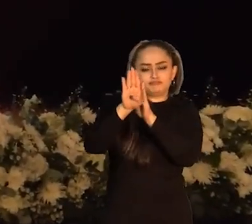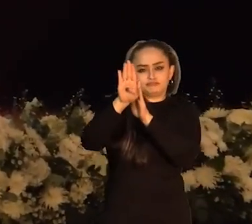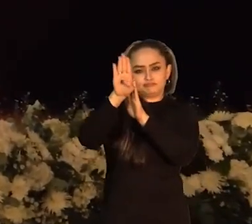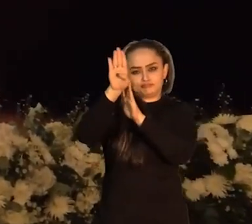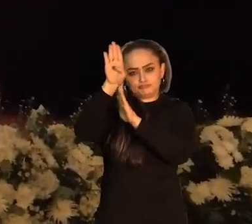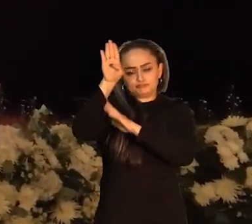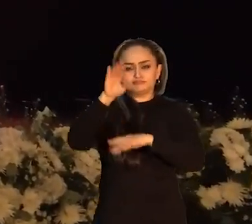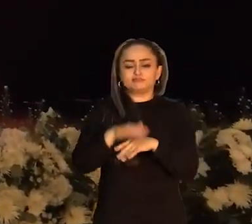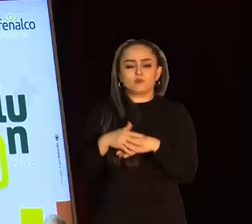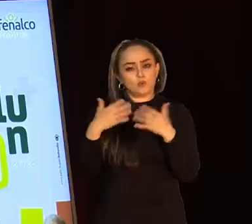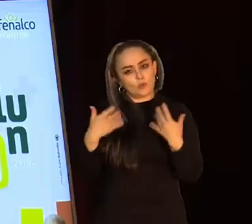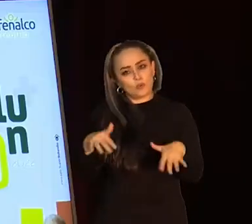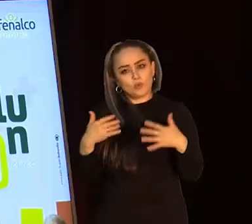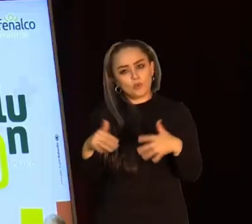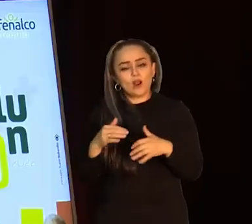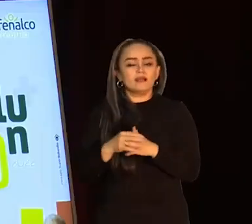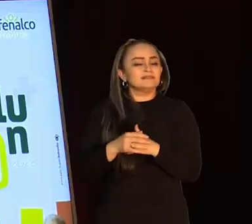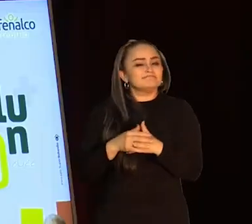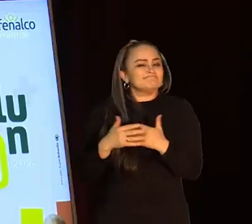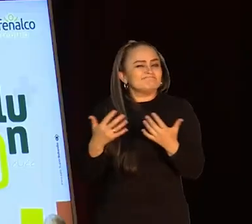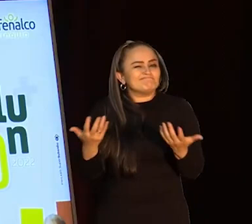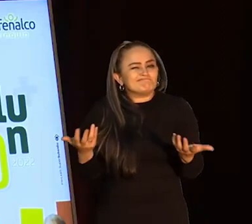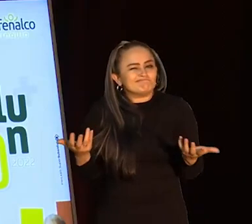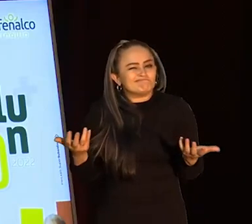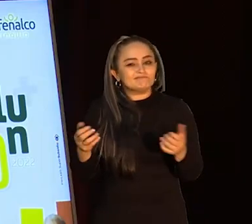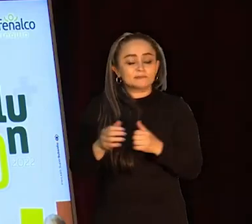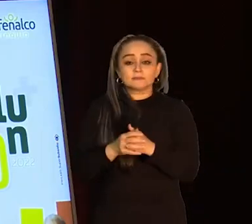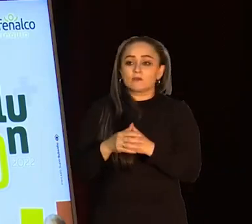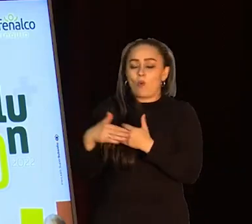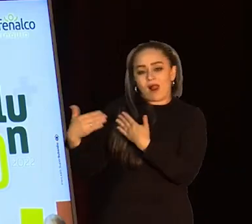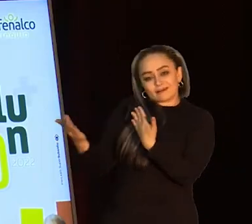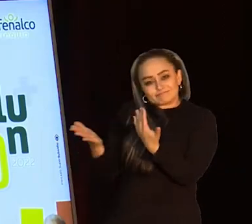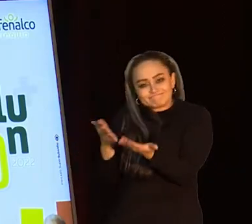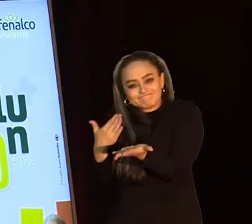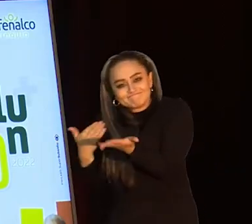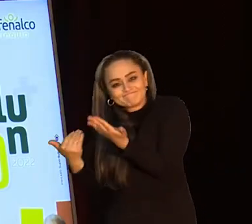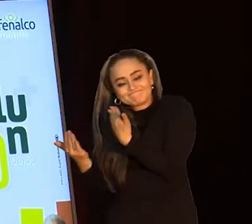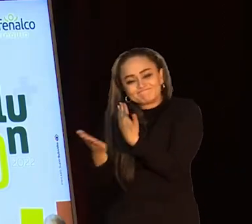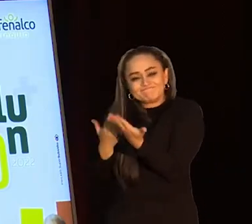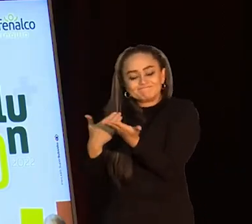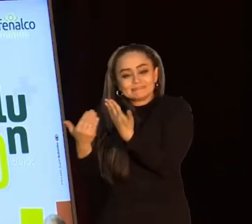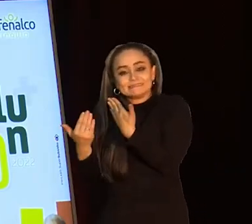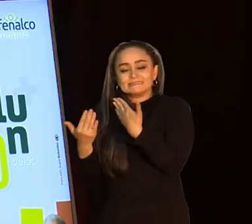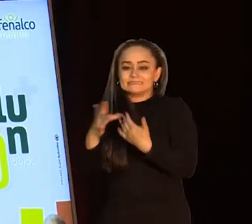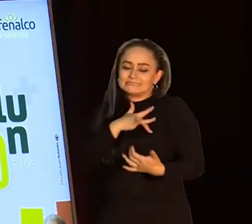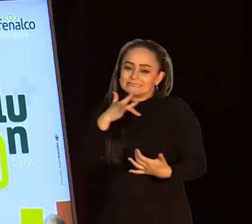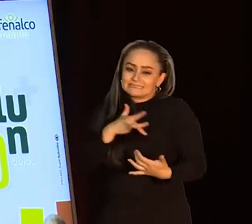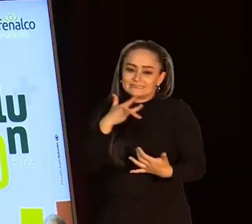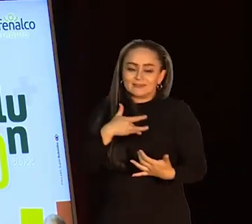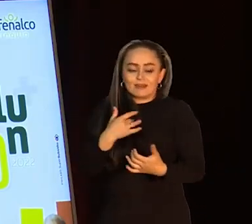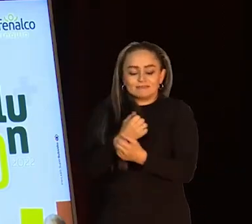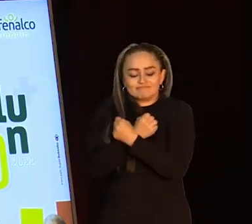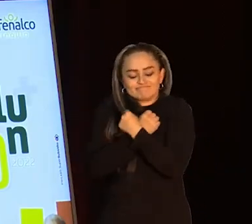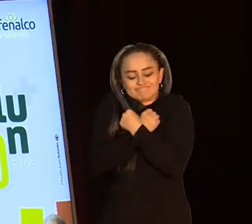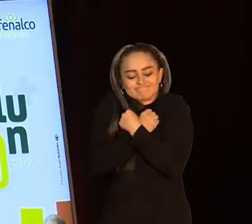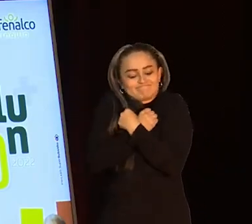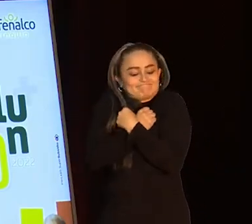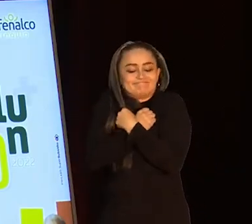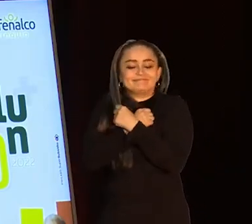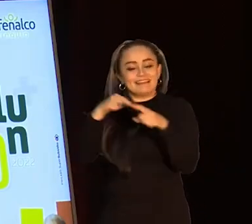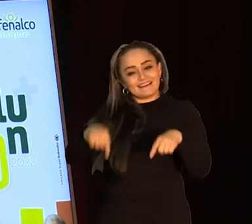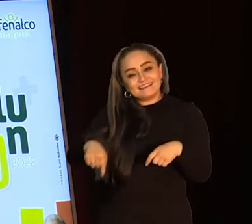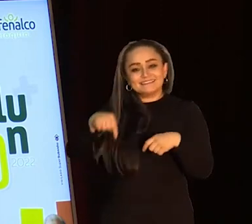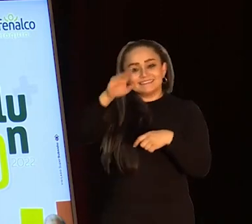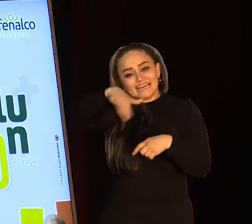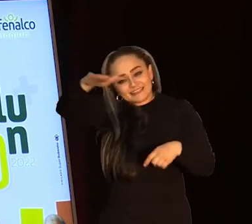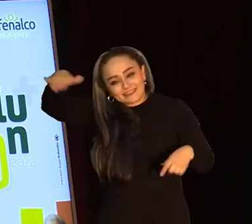cuenta fundamentalmente de una confianza y de un cariño enorme de los